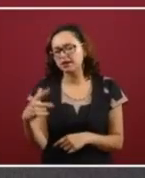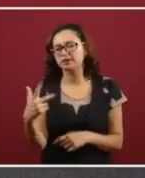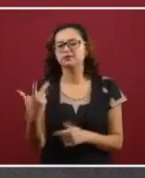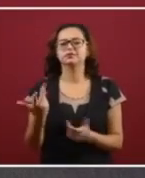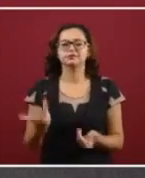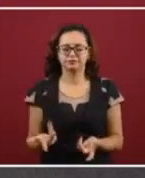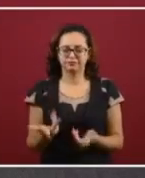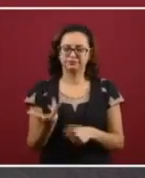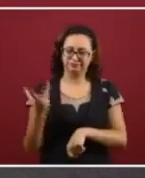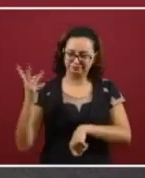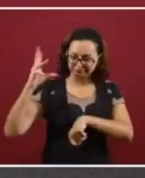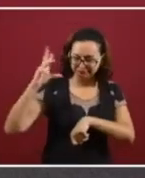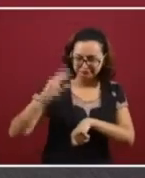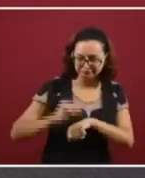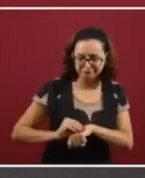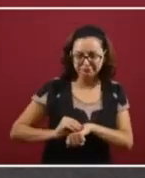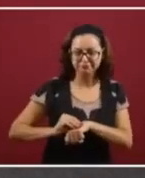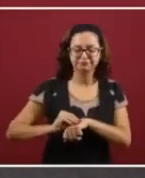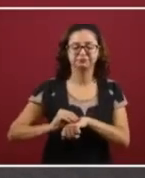la concesión